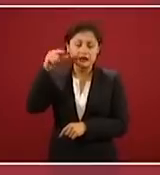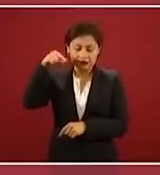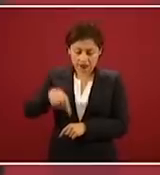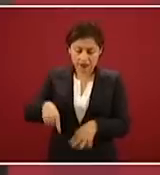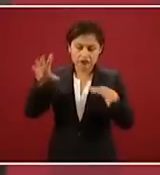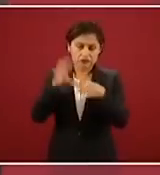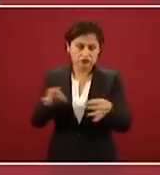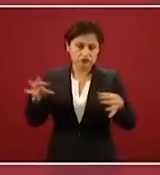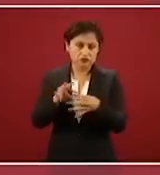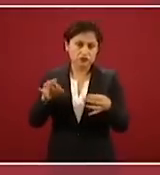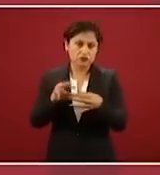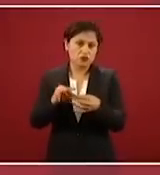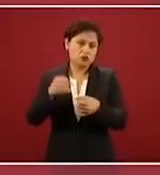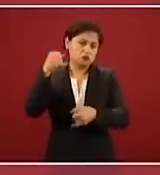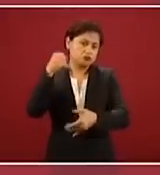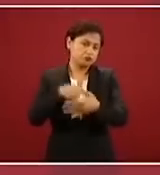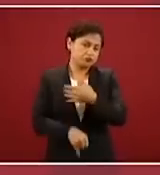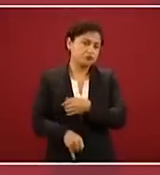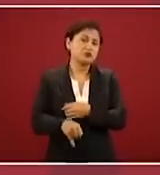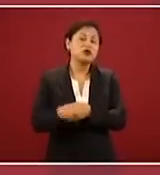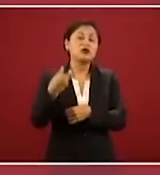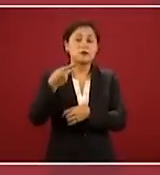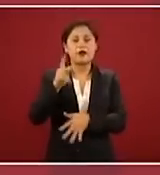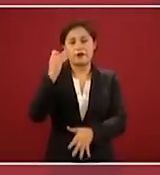falta más información.